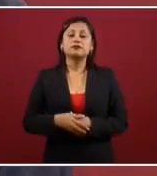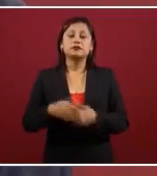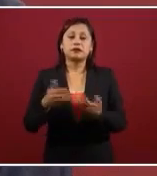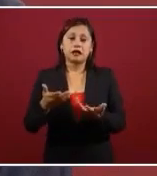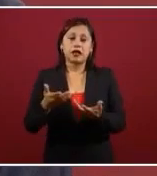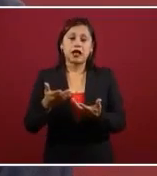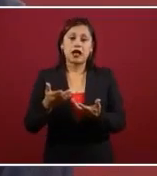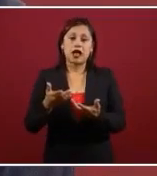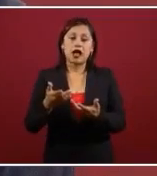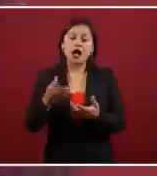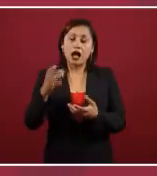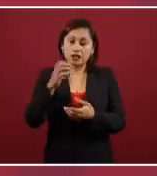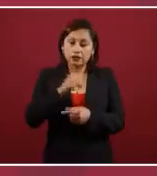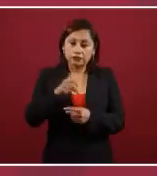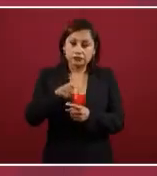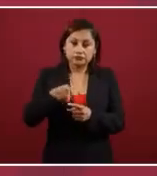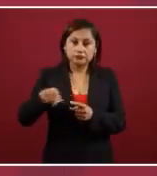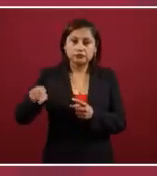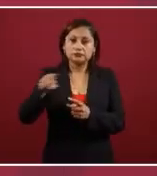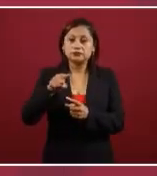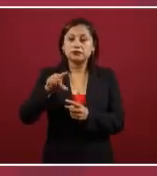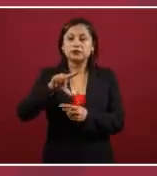3 toneladas